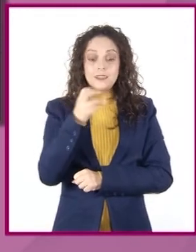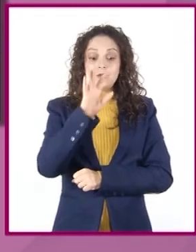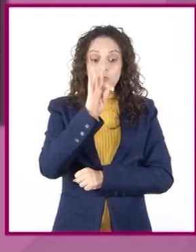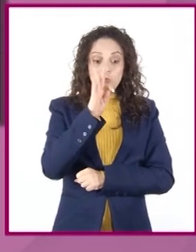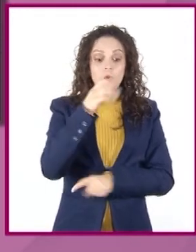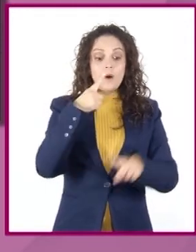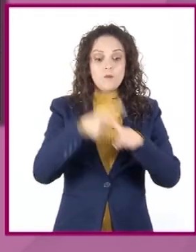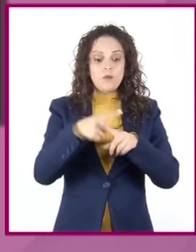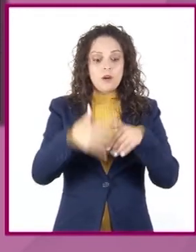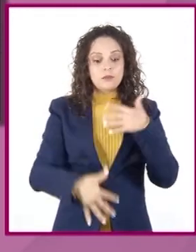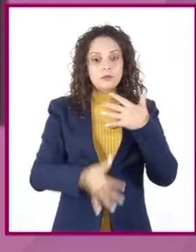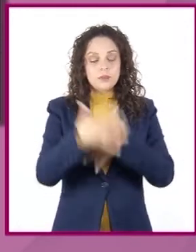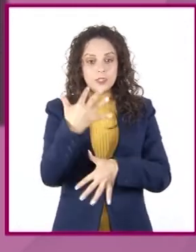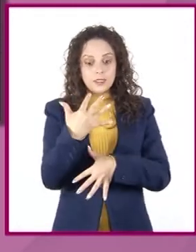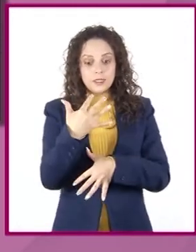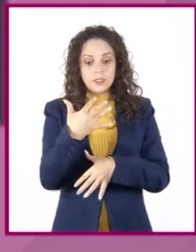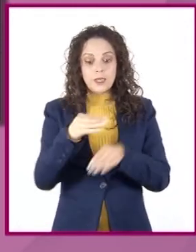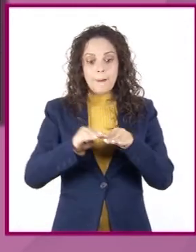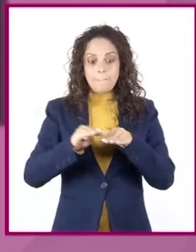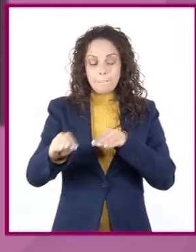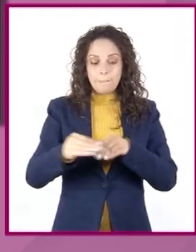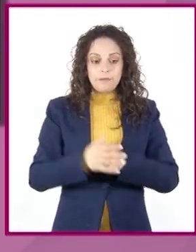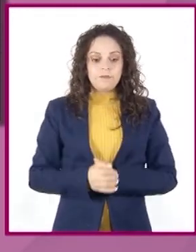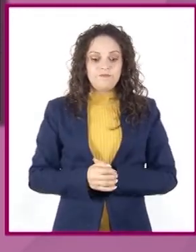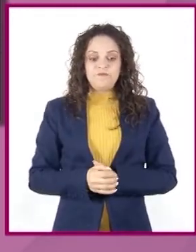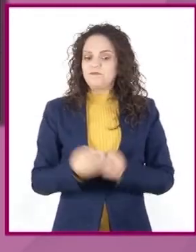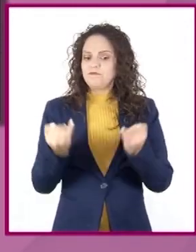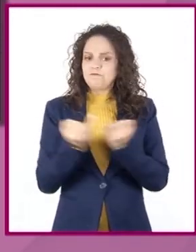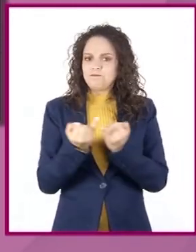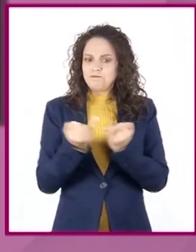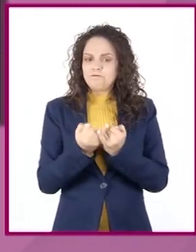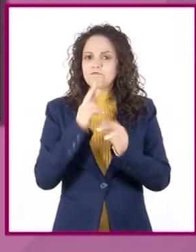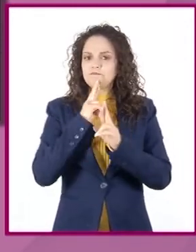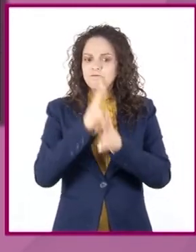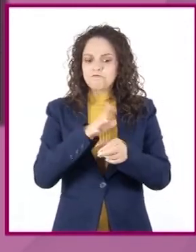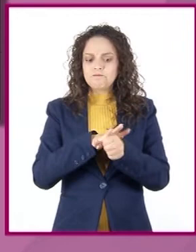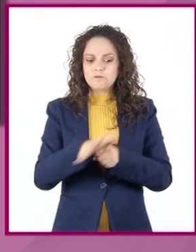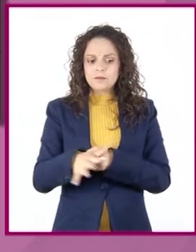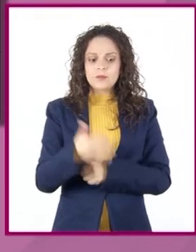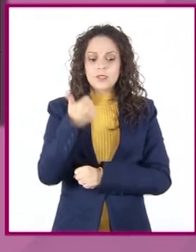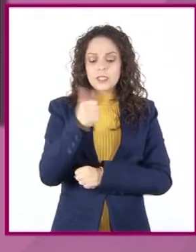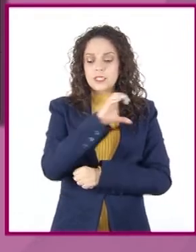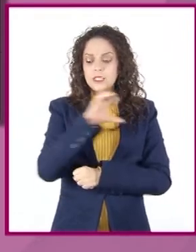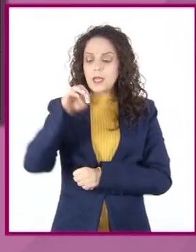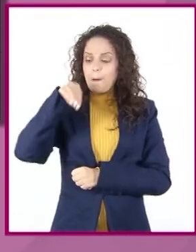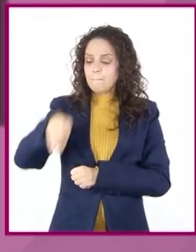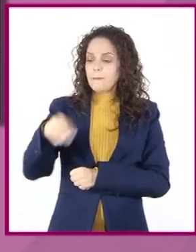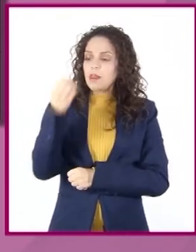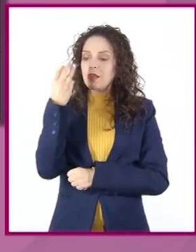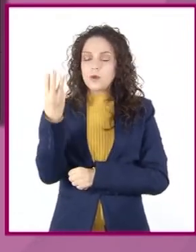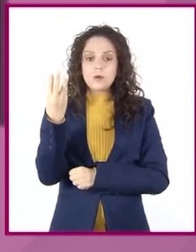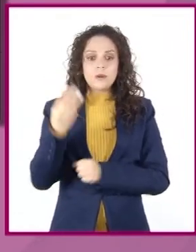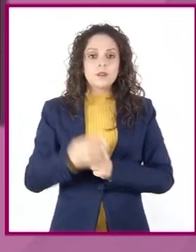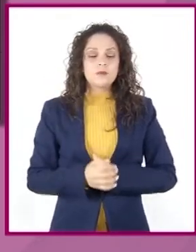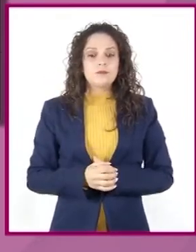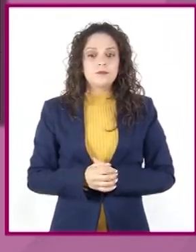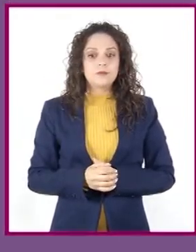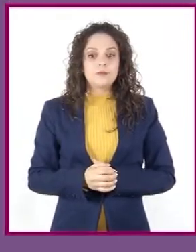altura. 40 por 15 es igual a 600 metros cúbicos.